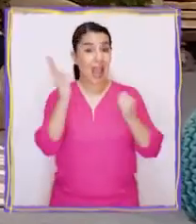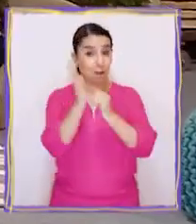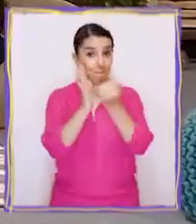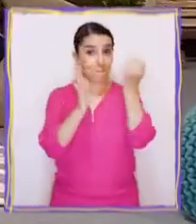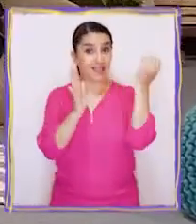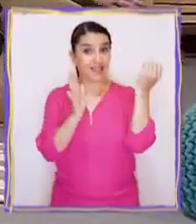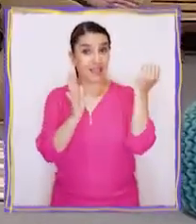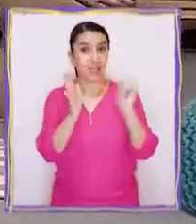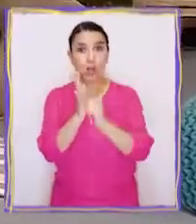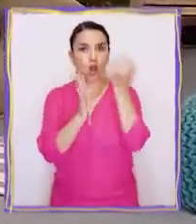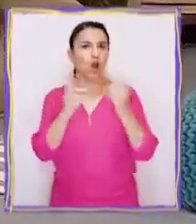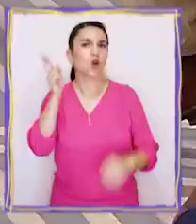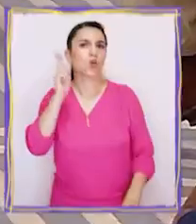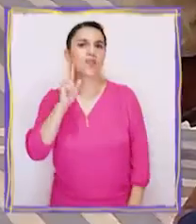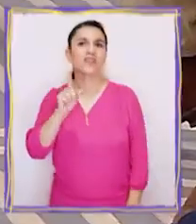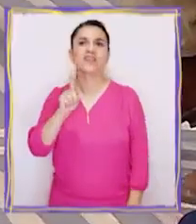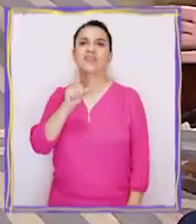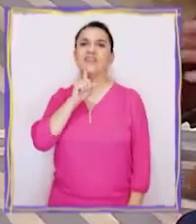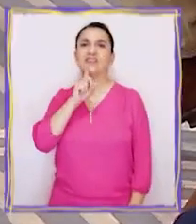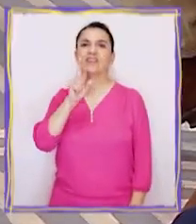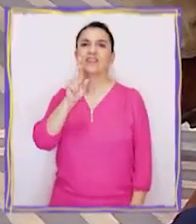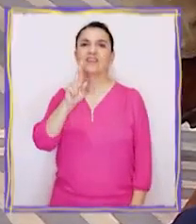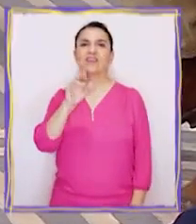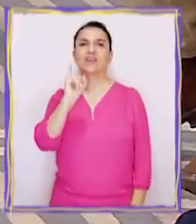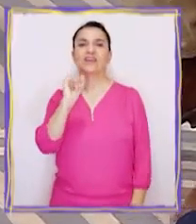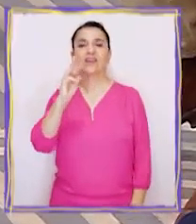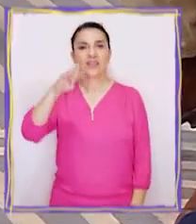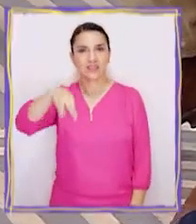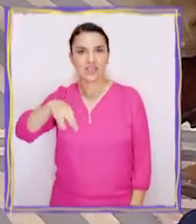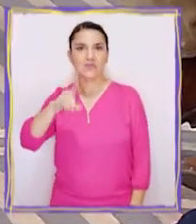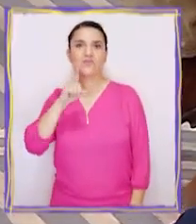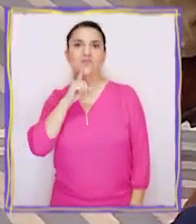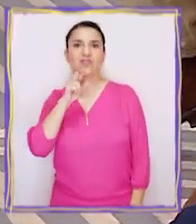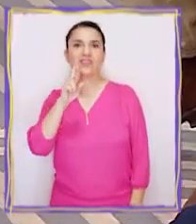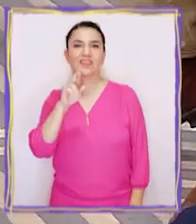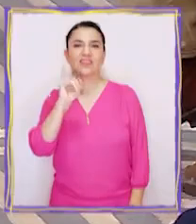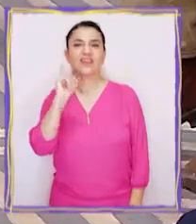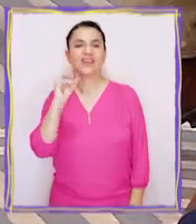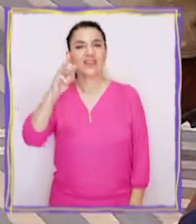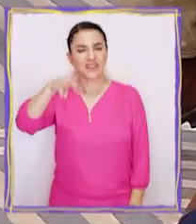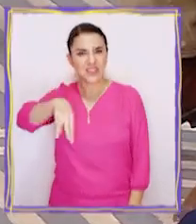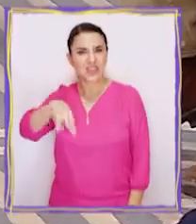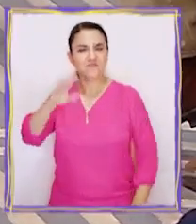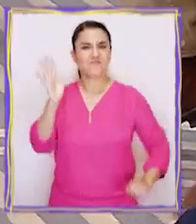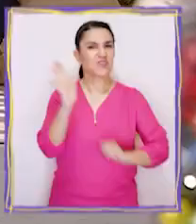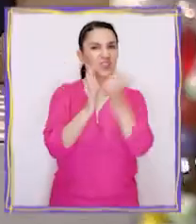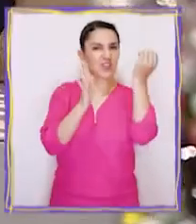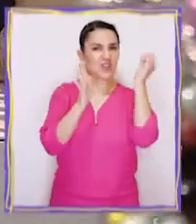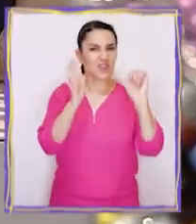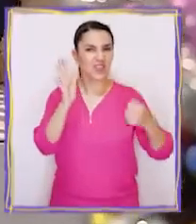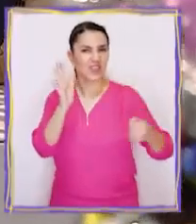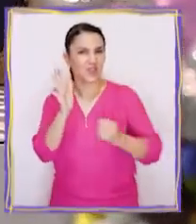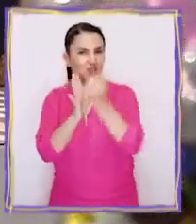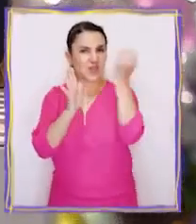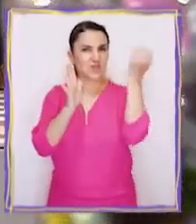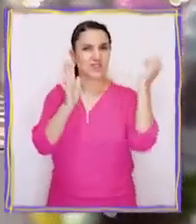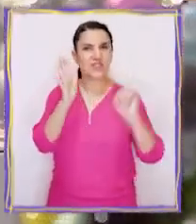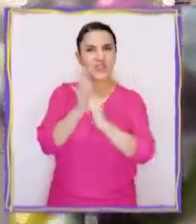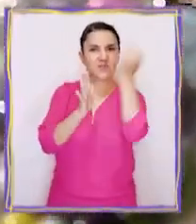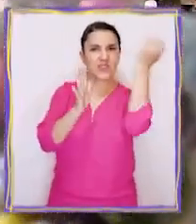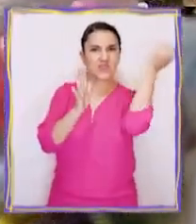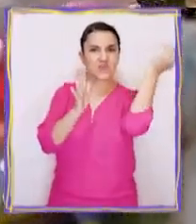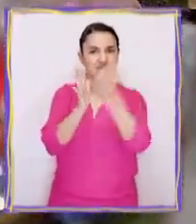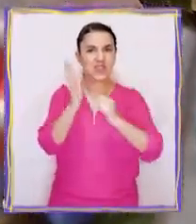Y el pandero hace trim, trim, trim, trim, trim, trim, trim, trim, trim,